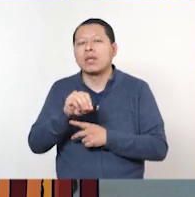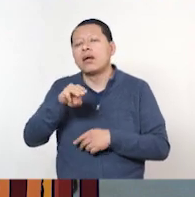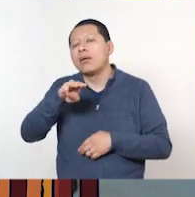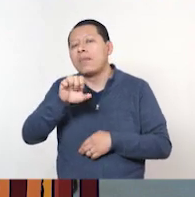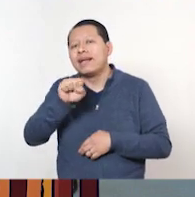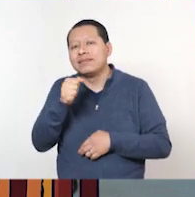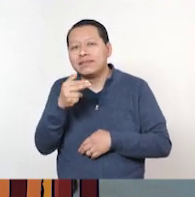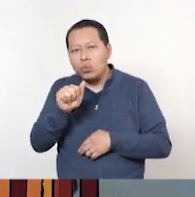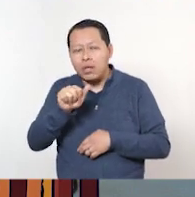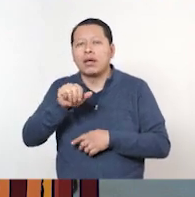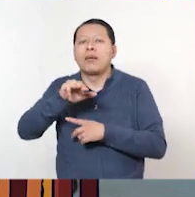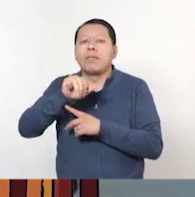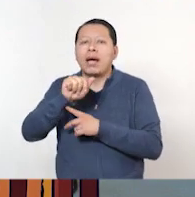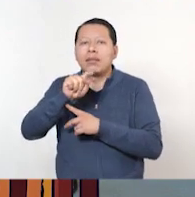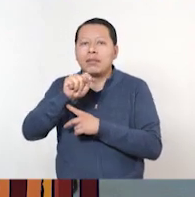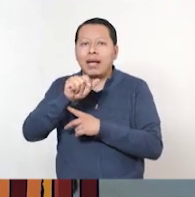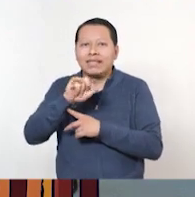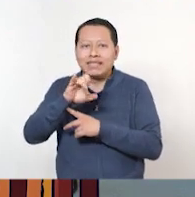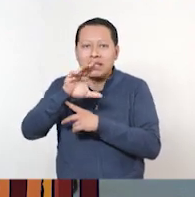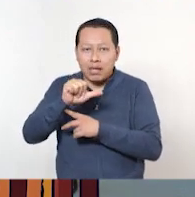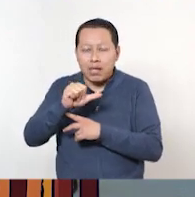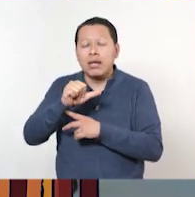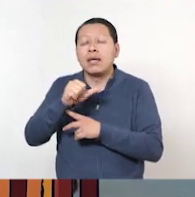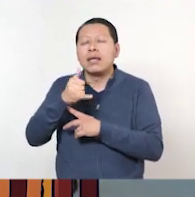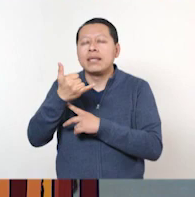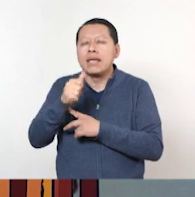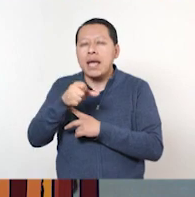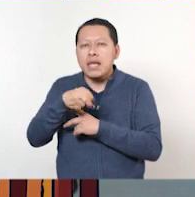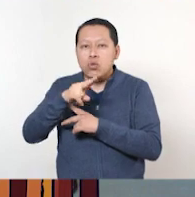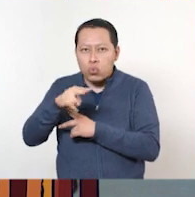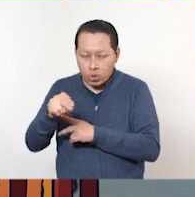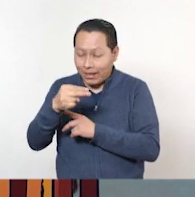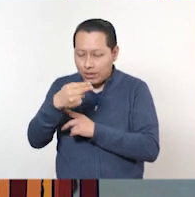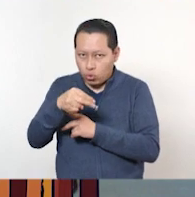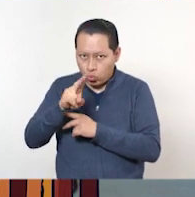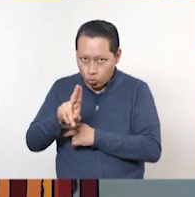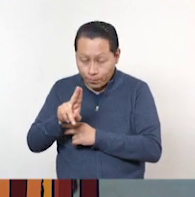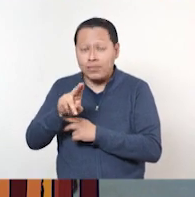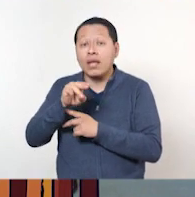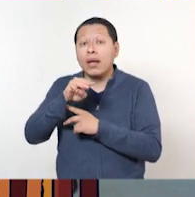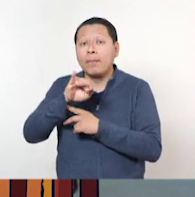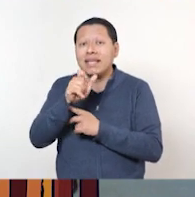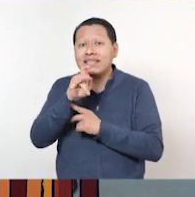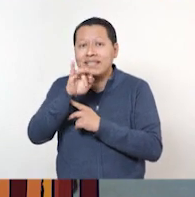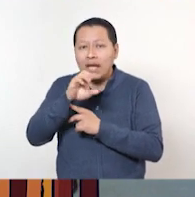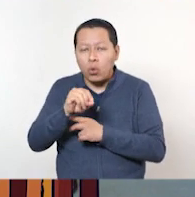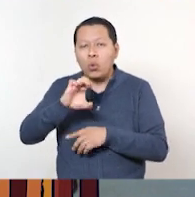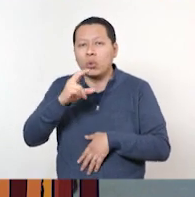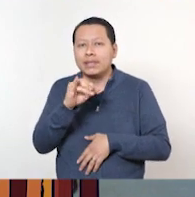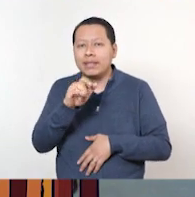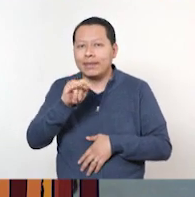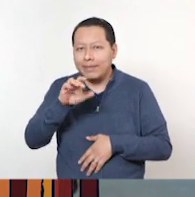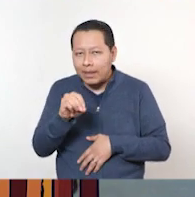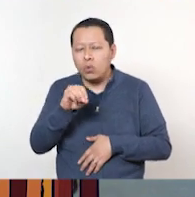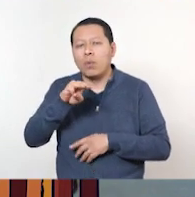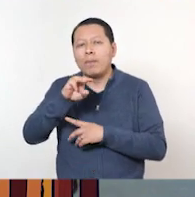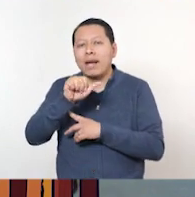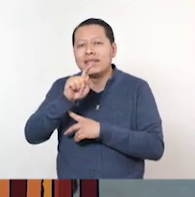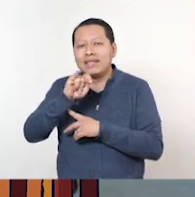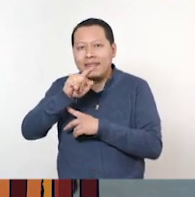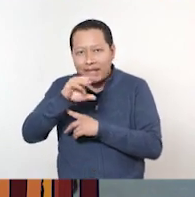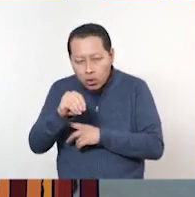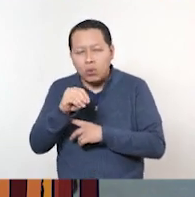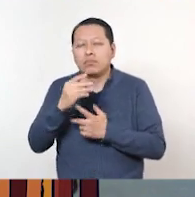chichimeco jonás, el mazahua, el matlacinca, el ñañú, la lengua zapoteca, el mixteco, el chinanteco,